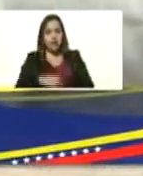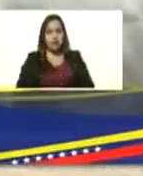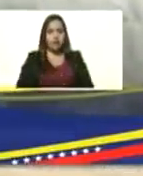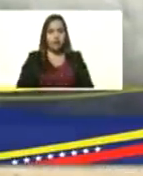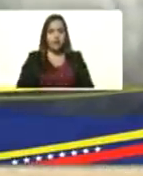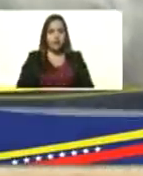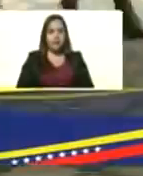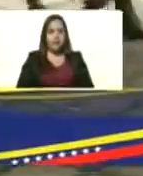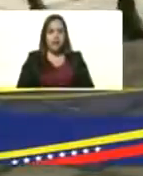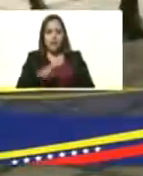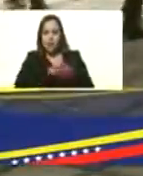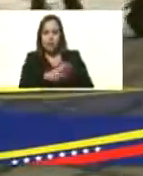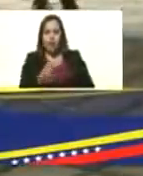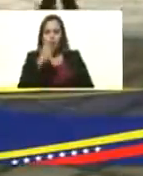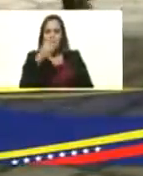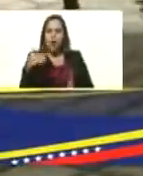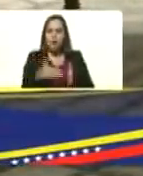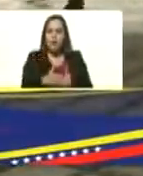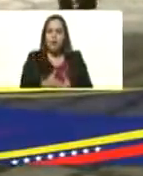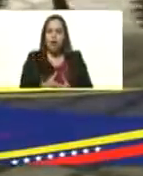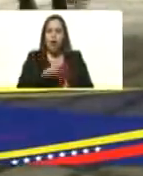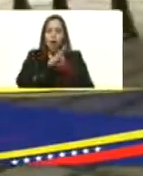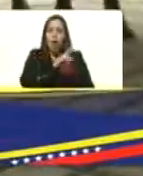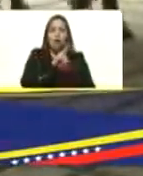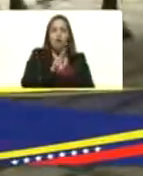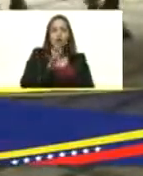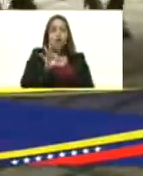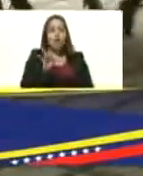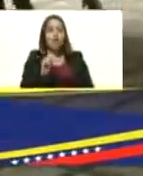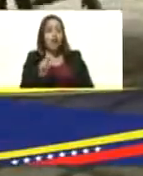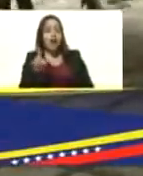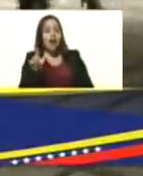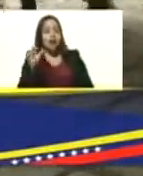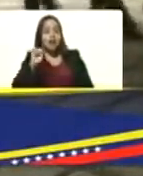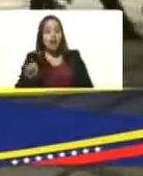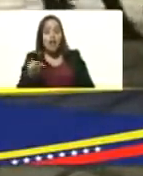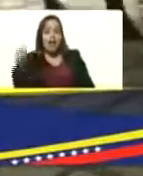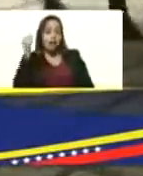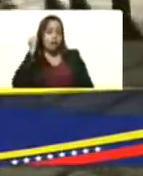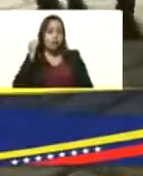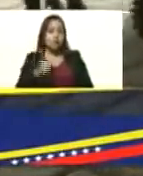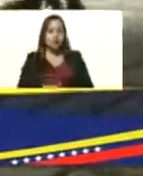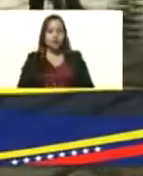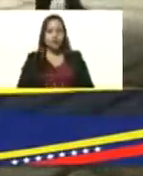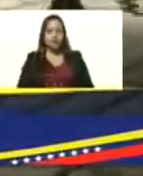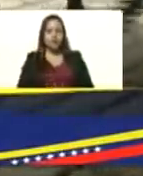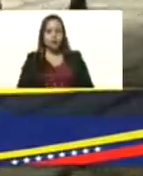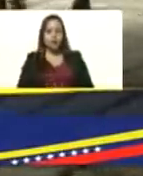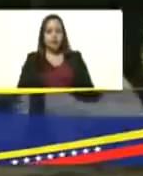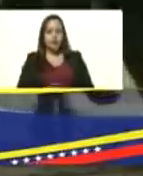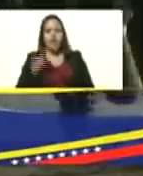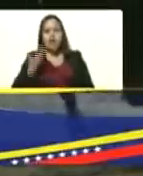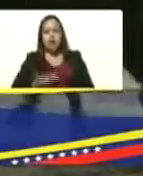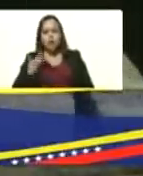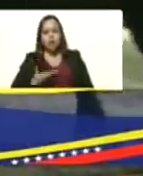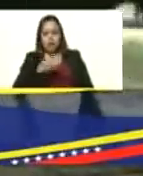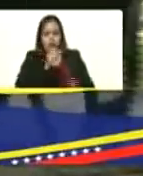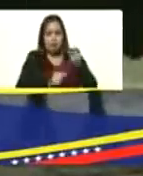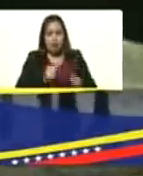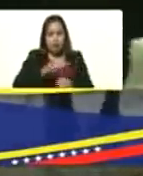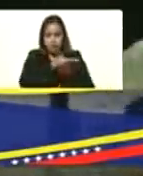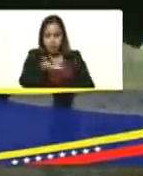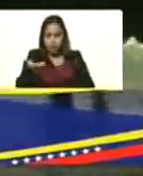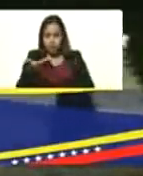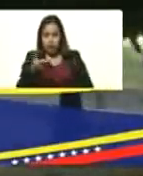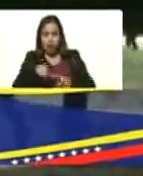2000 búfalas entonces es una población más o menos importante y una producción bastante importante para la zona